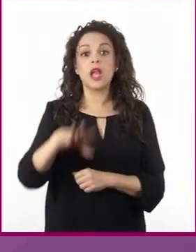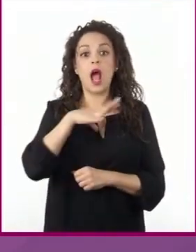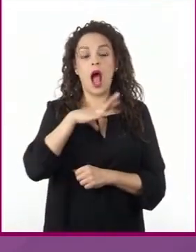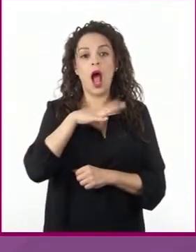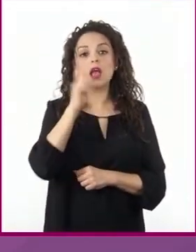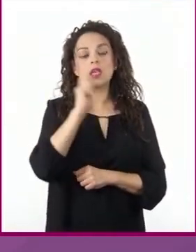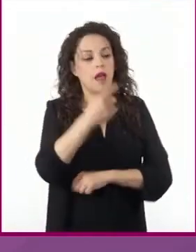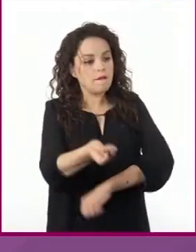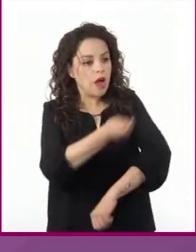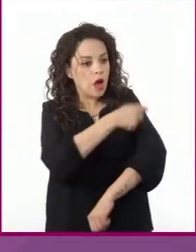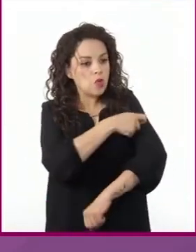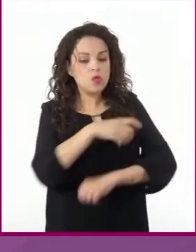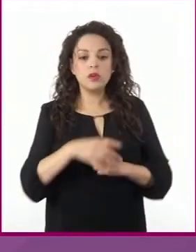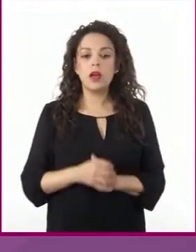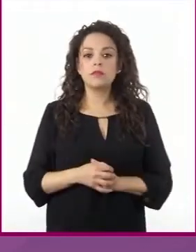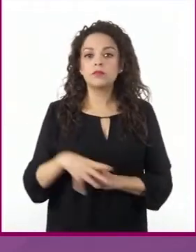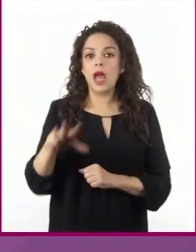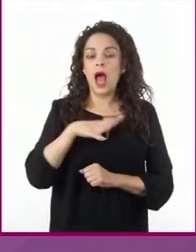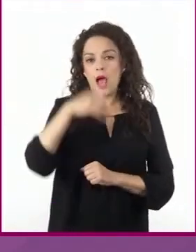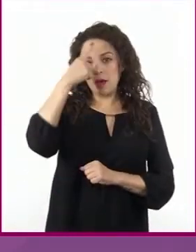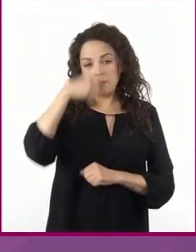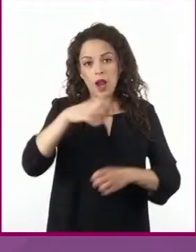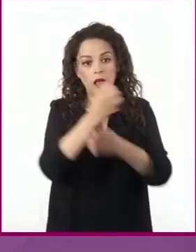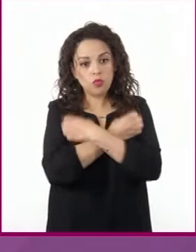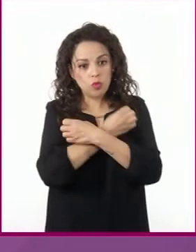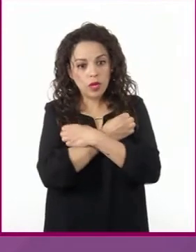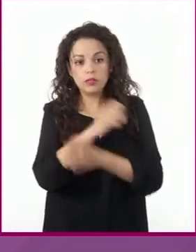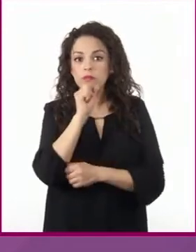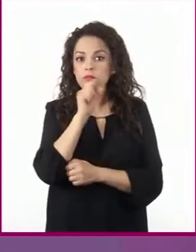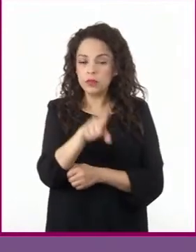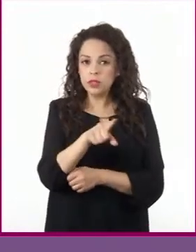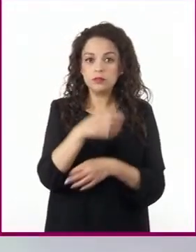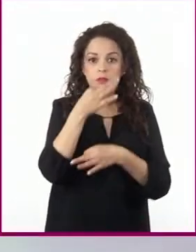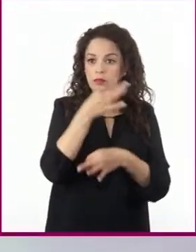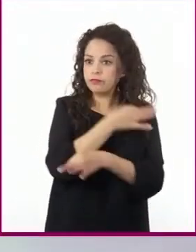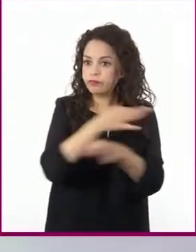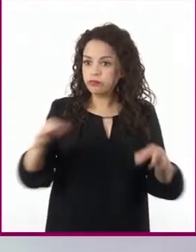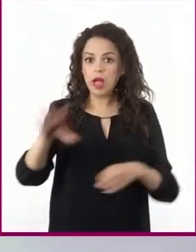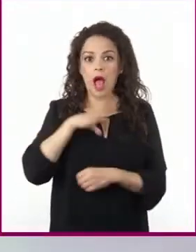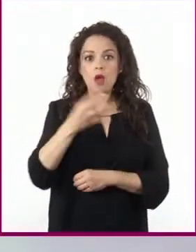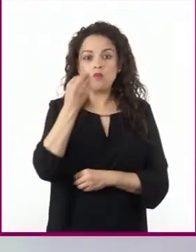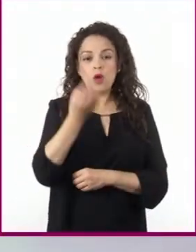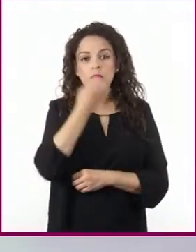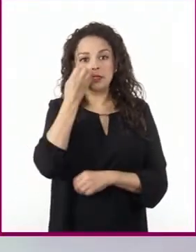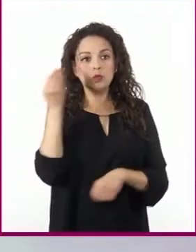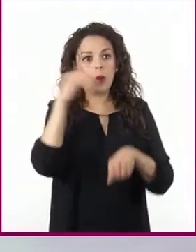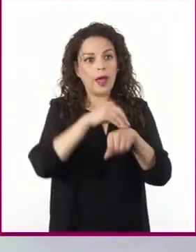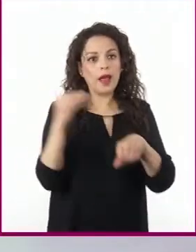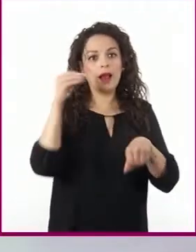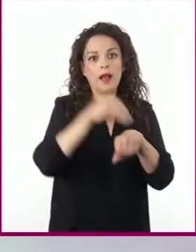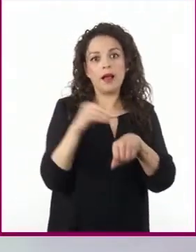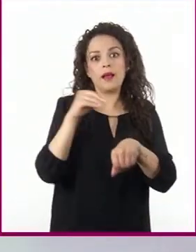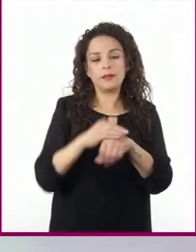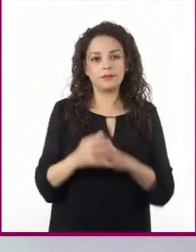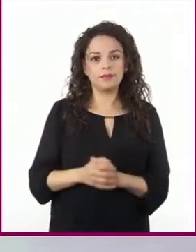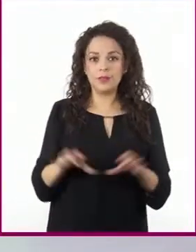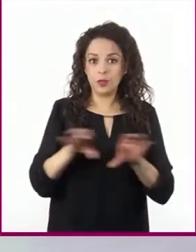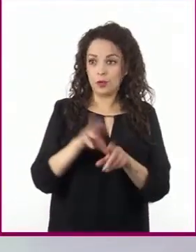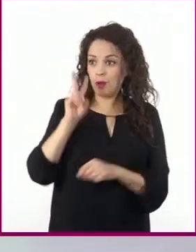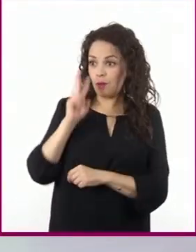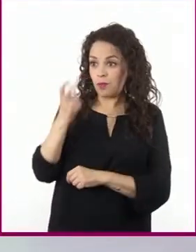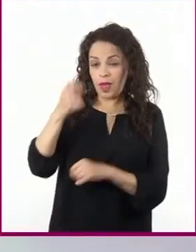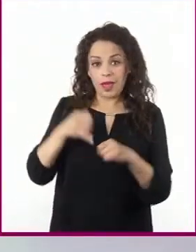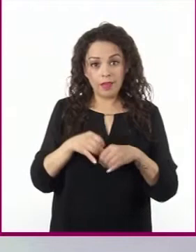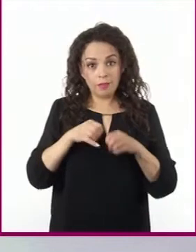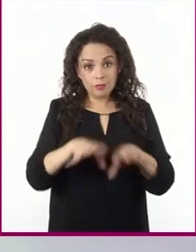vacunación, hubo campañas por la educación, se crearon muchísimas escuelas. ¿Qué les pareció la información?